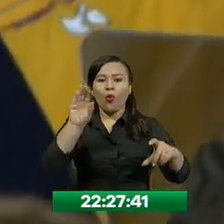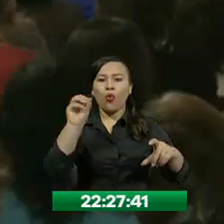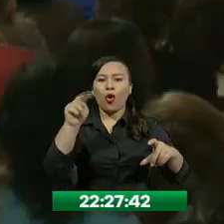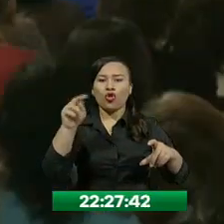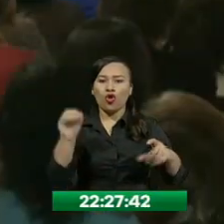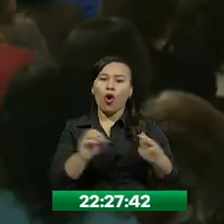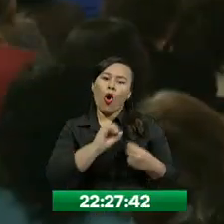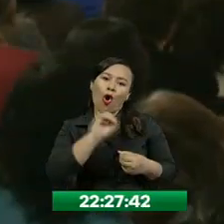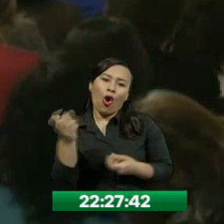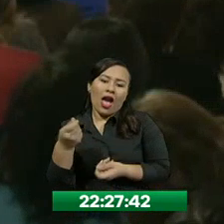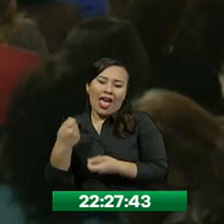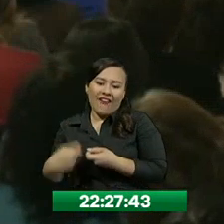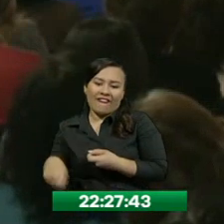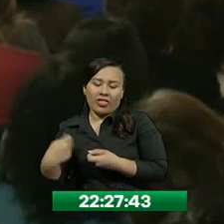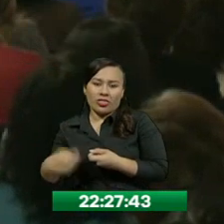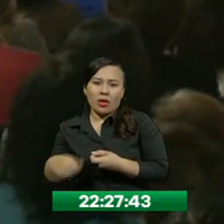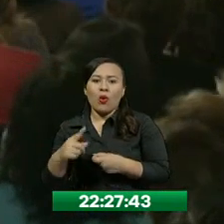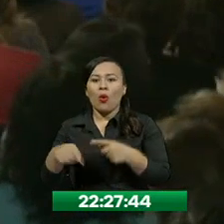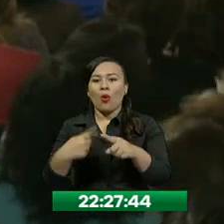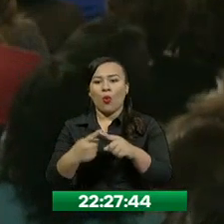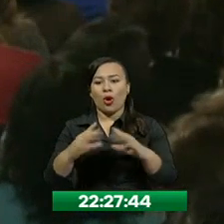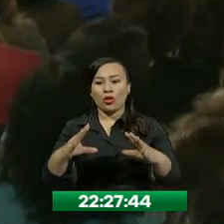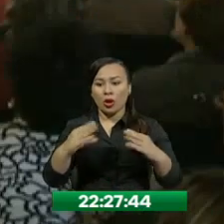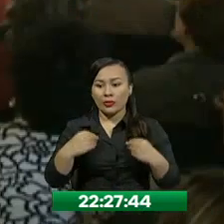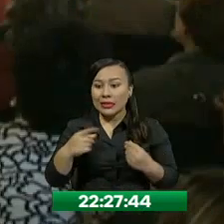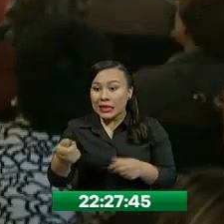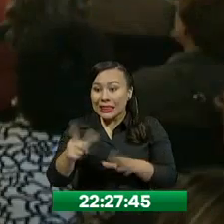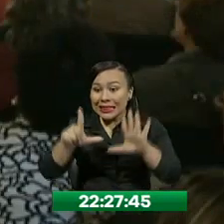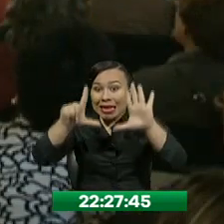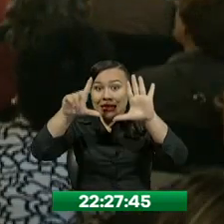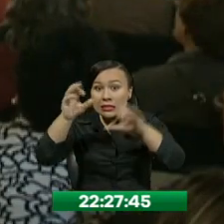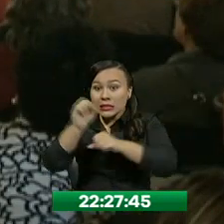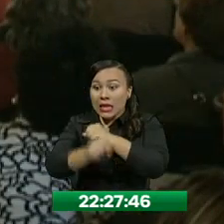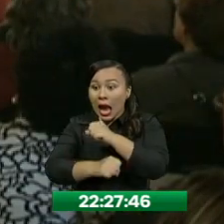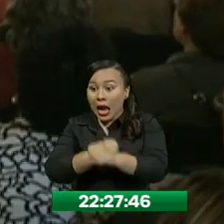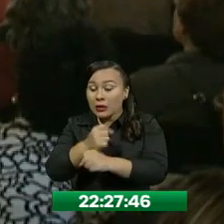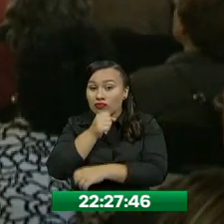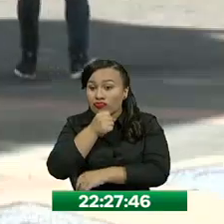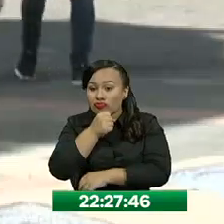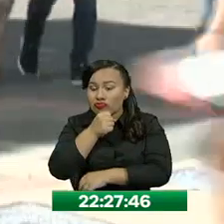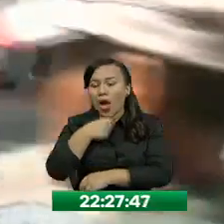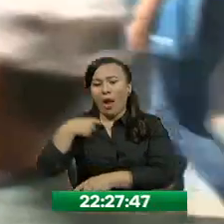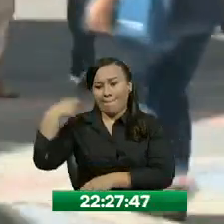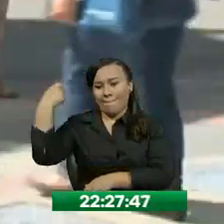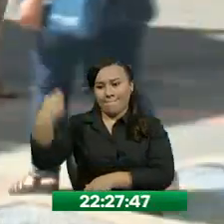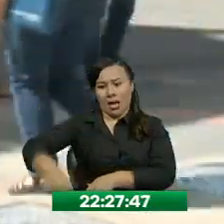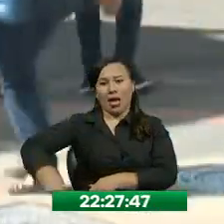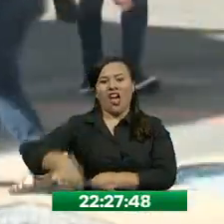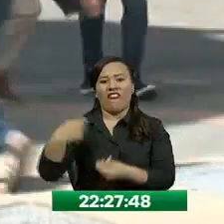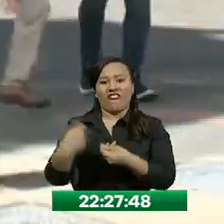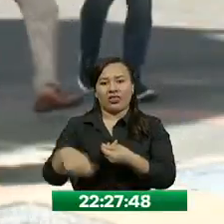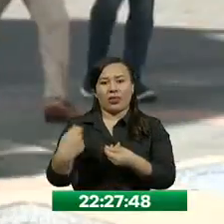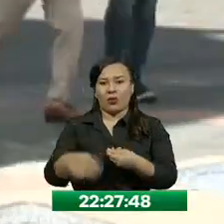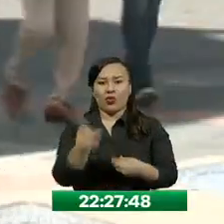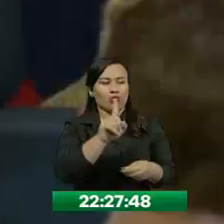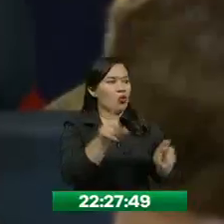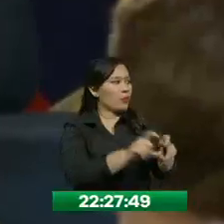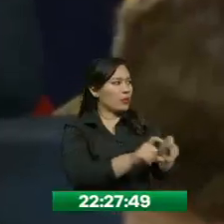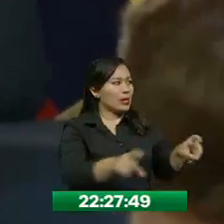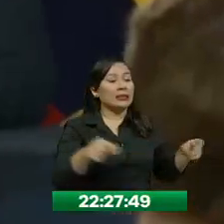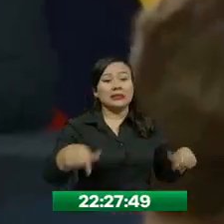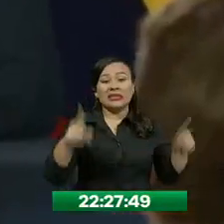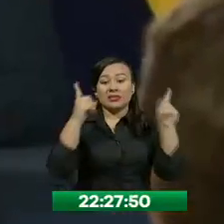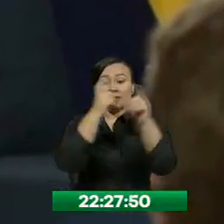efectivo cuando hayan cumplido los 70 años. Y aunque desde el régimen se reconoce la difícil situación económica que se atraviesa,